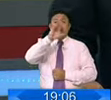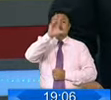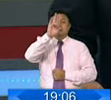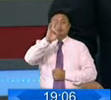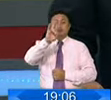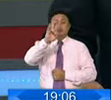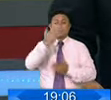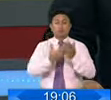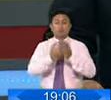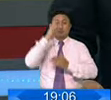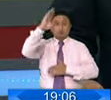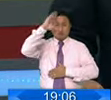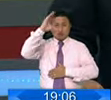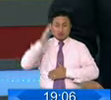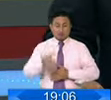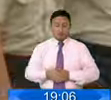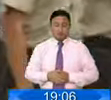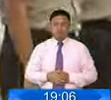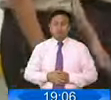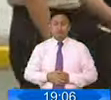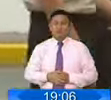367 efectivos policiales.